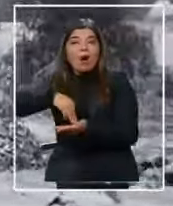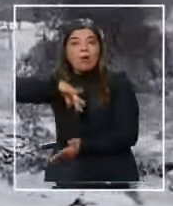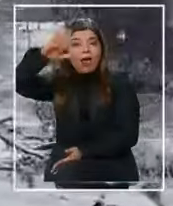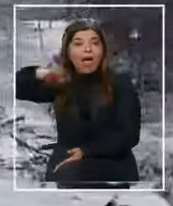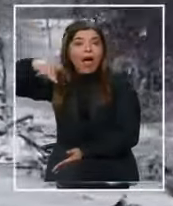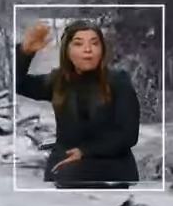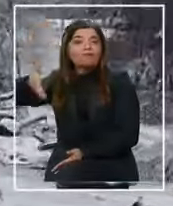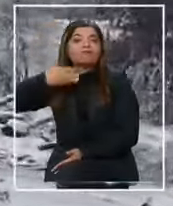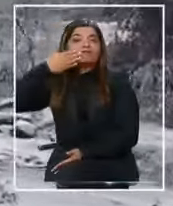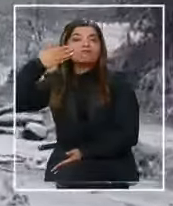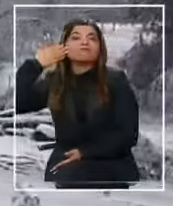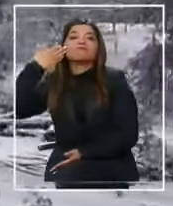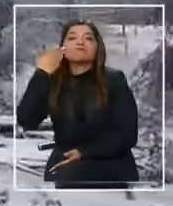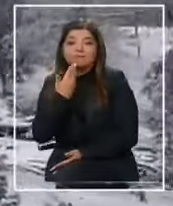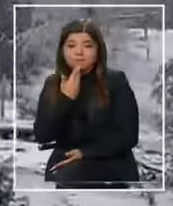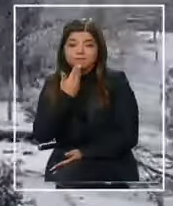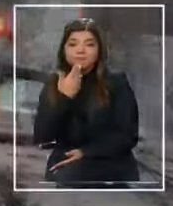de blanco.